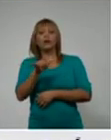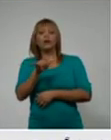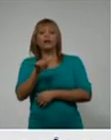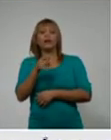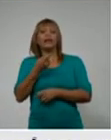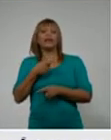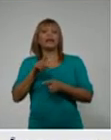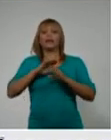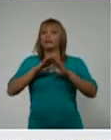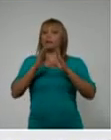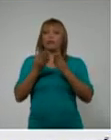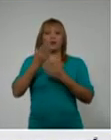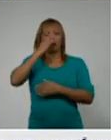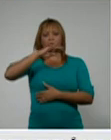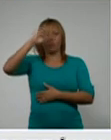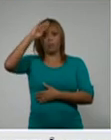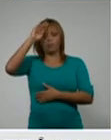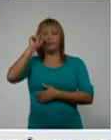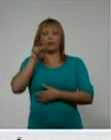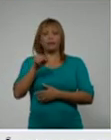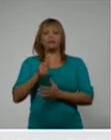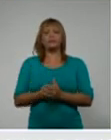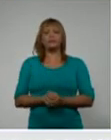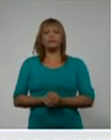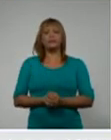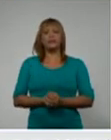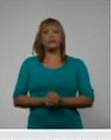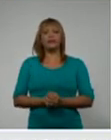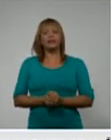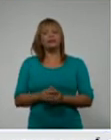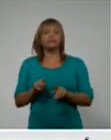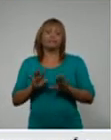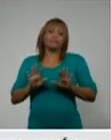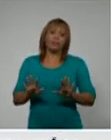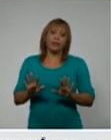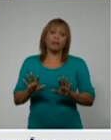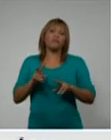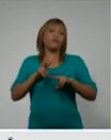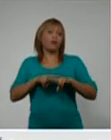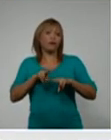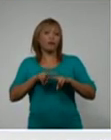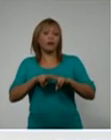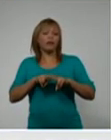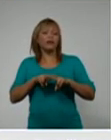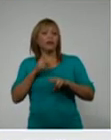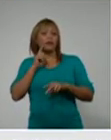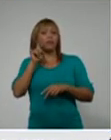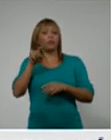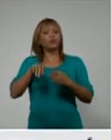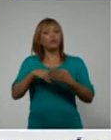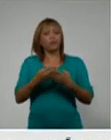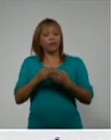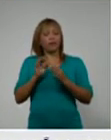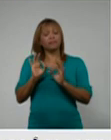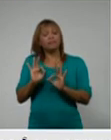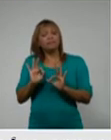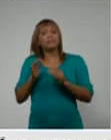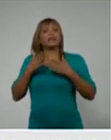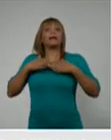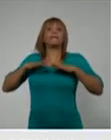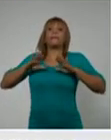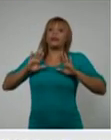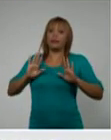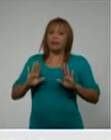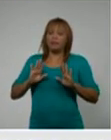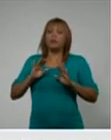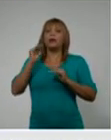país, y bueno, esperemos que La Habana, como ha pasado en estos últimos días, pues